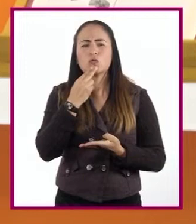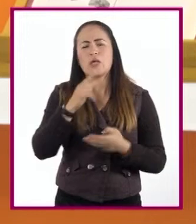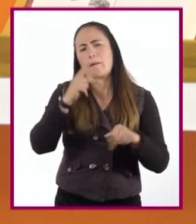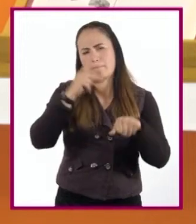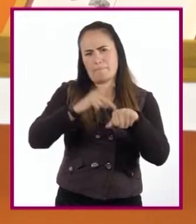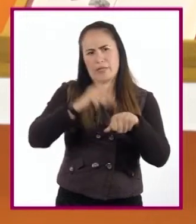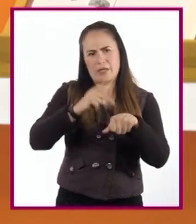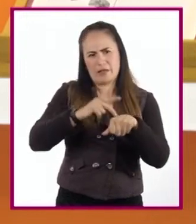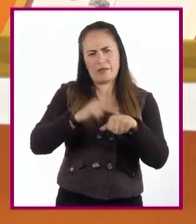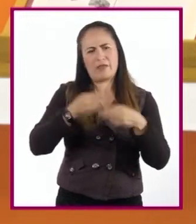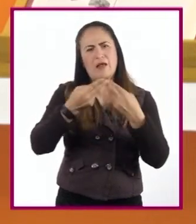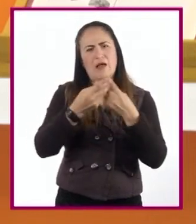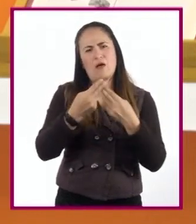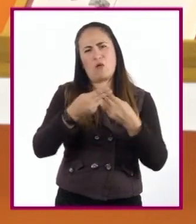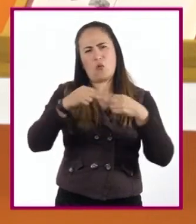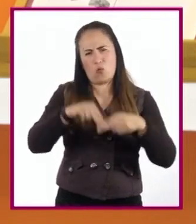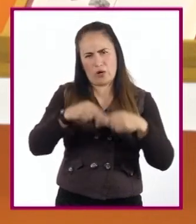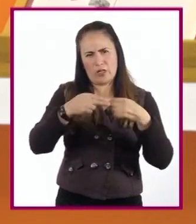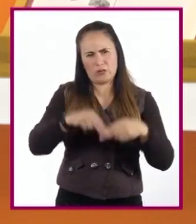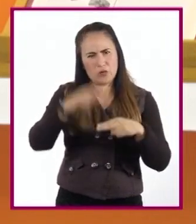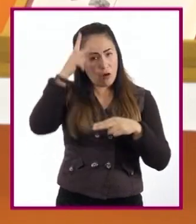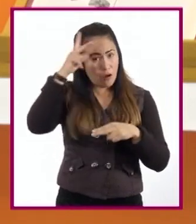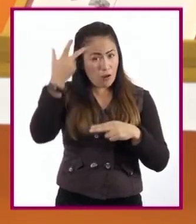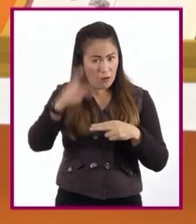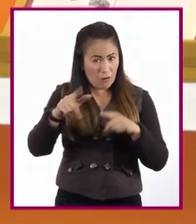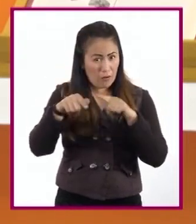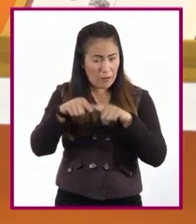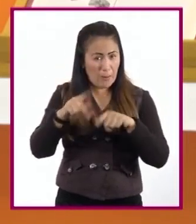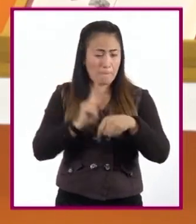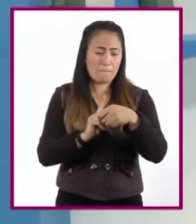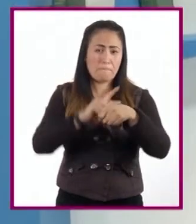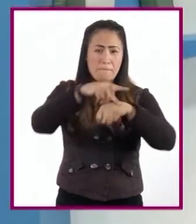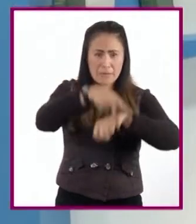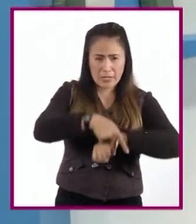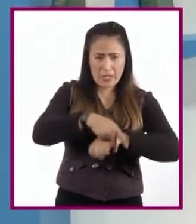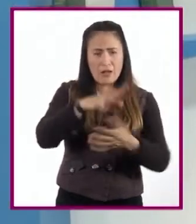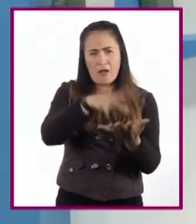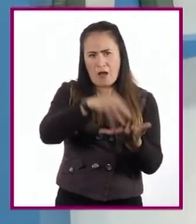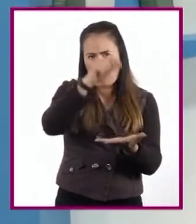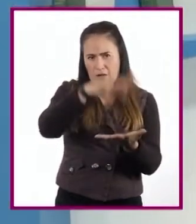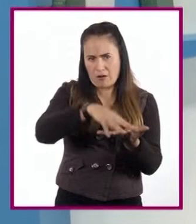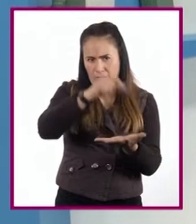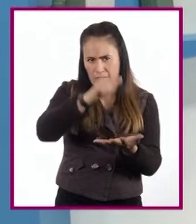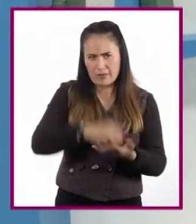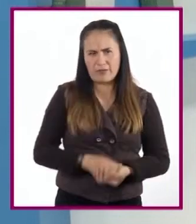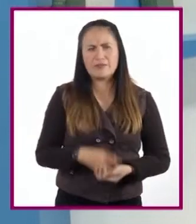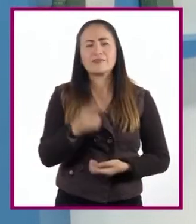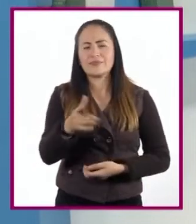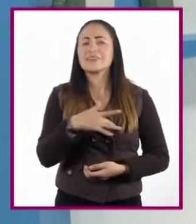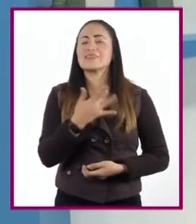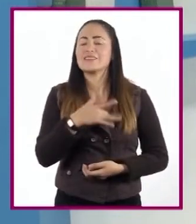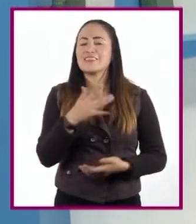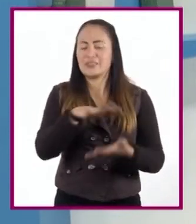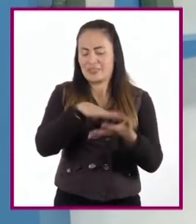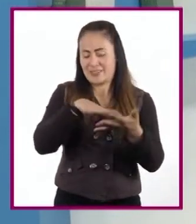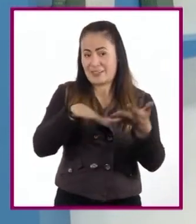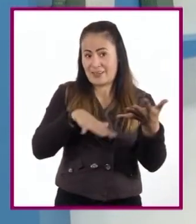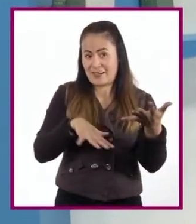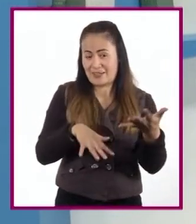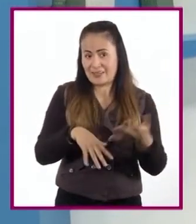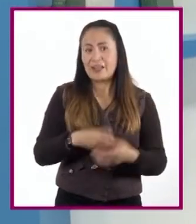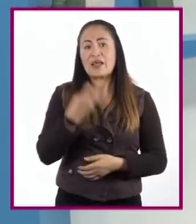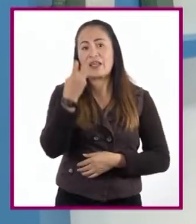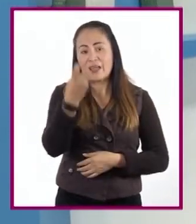rocas, huesos, astas de venado, pieles y arenas. ¿Qué les pareció la lectura? Nos pareció